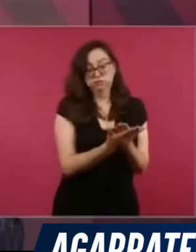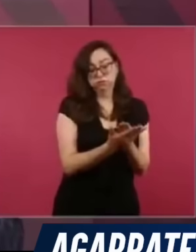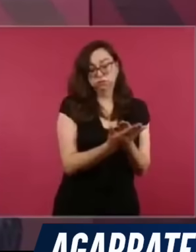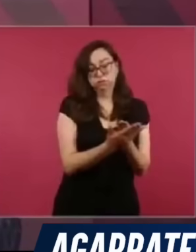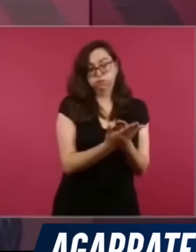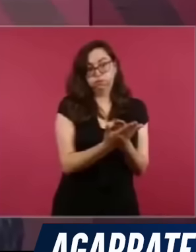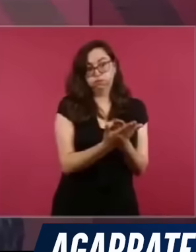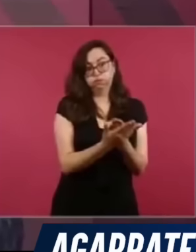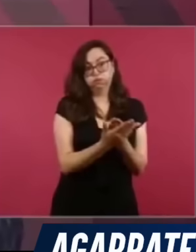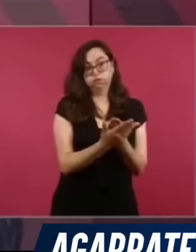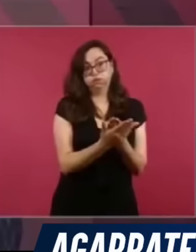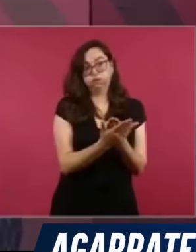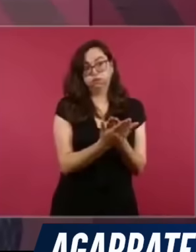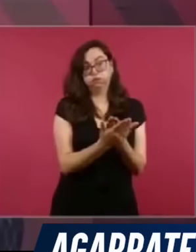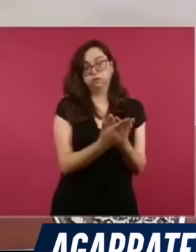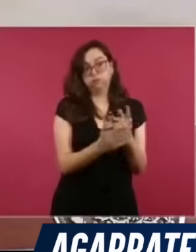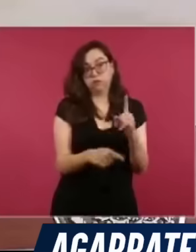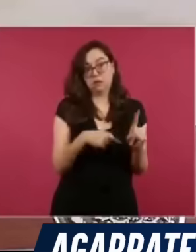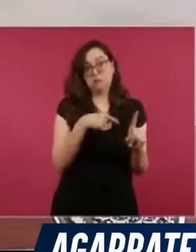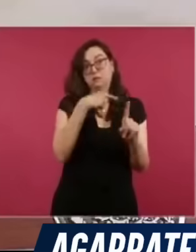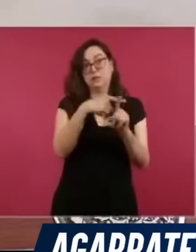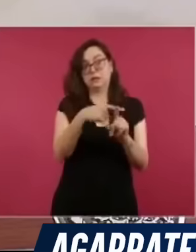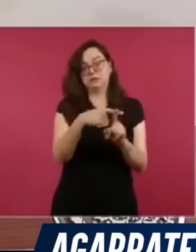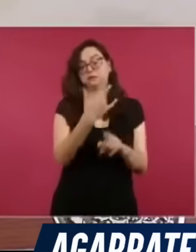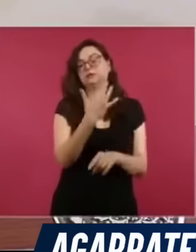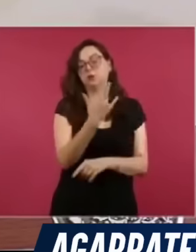a cerca de 50,000